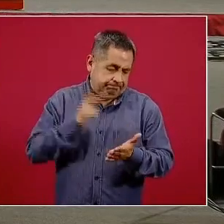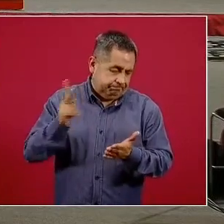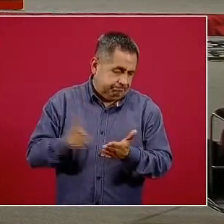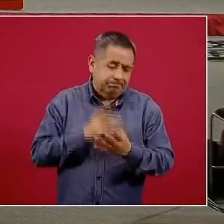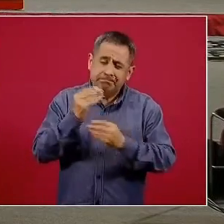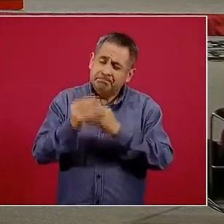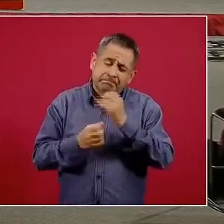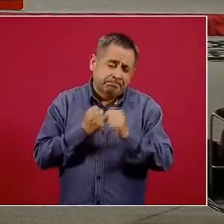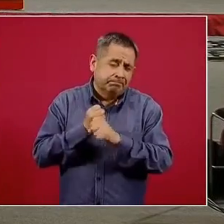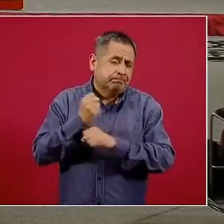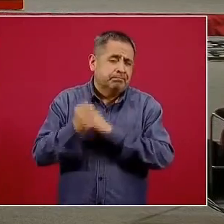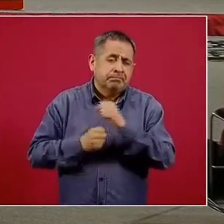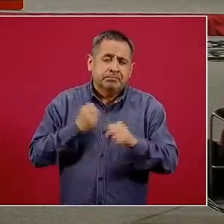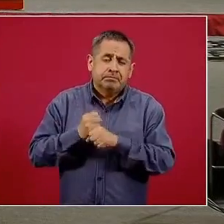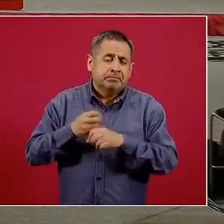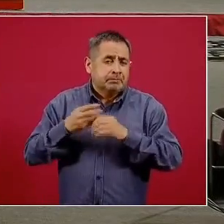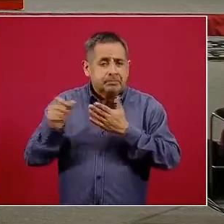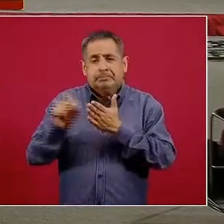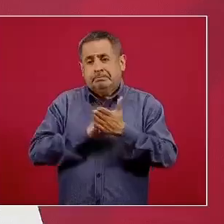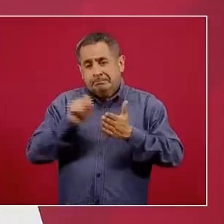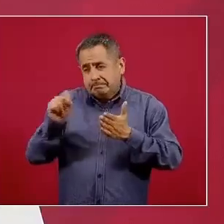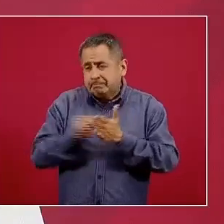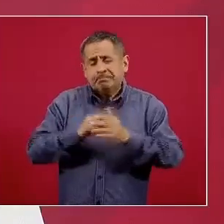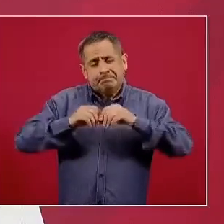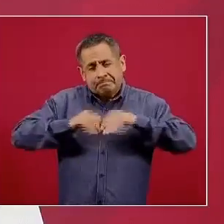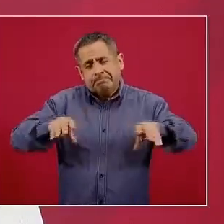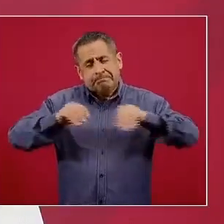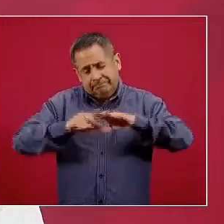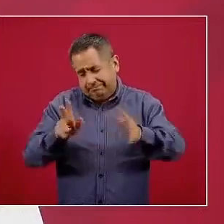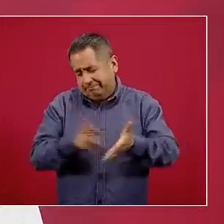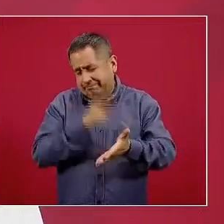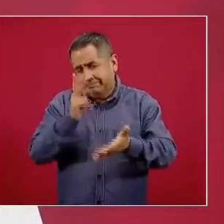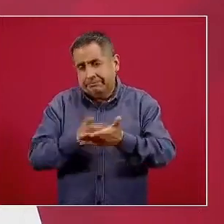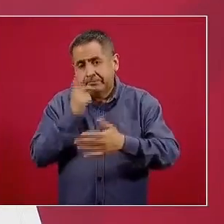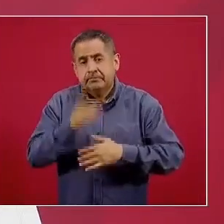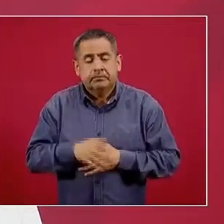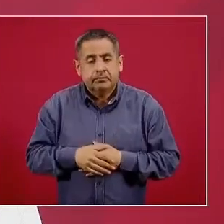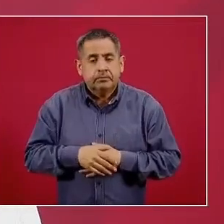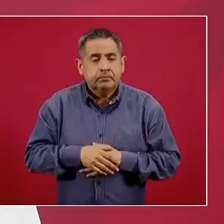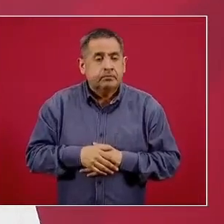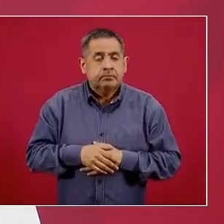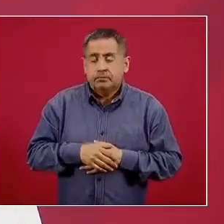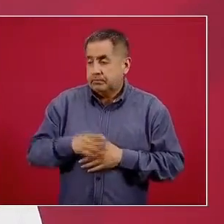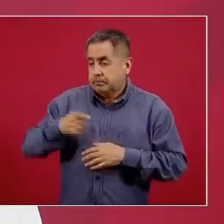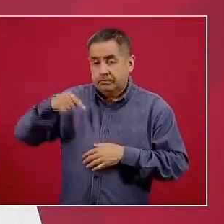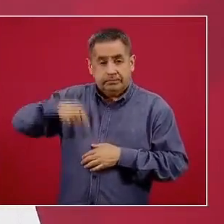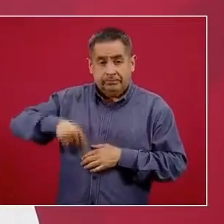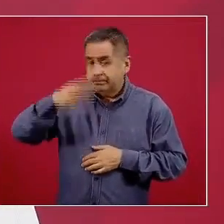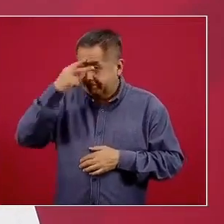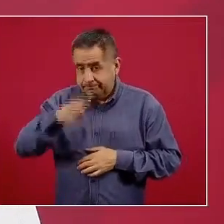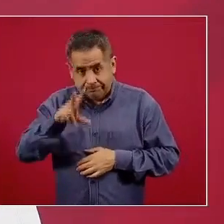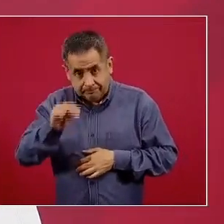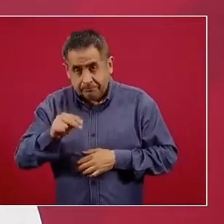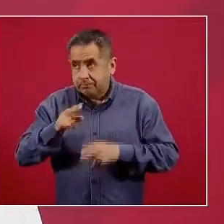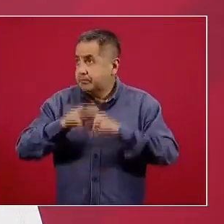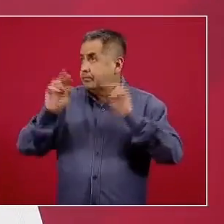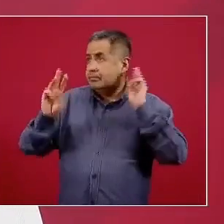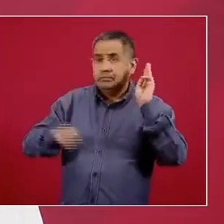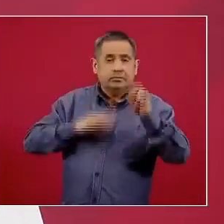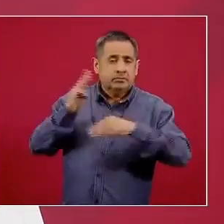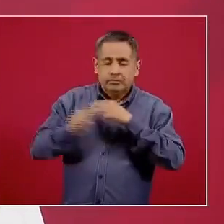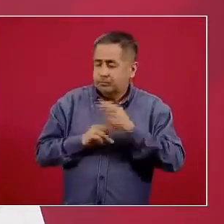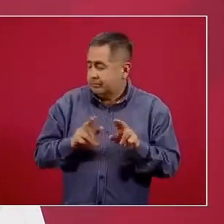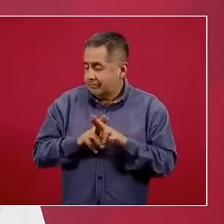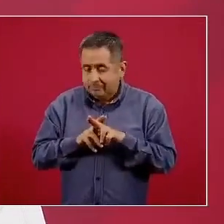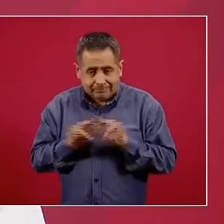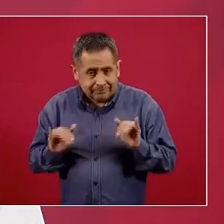por muchos meses ahora durante la epidemia de COVID. No es propósito ni en México ni en ningún país del